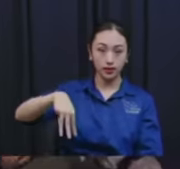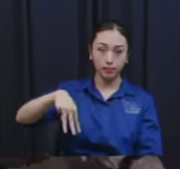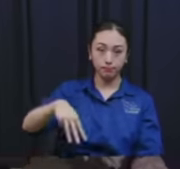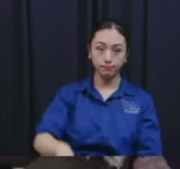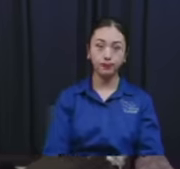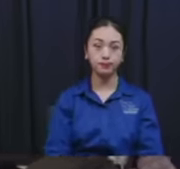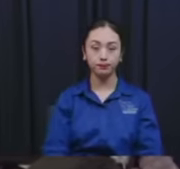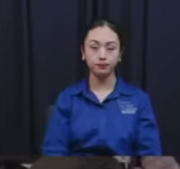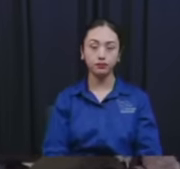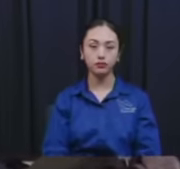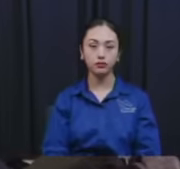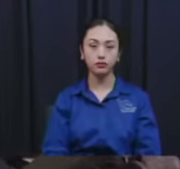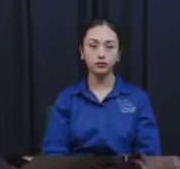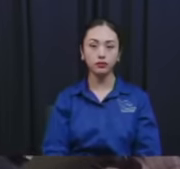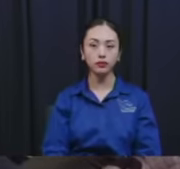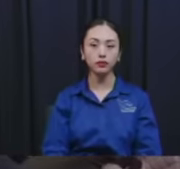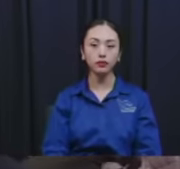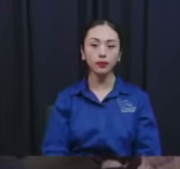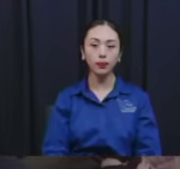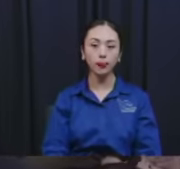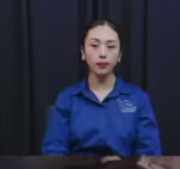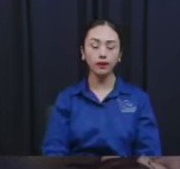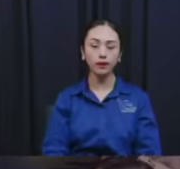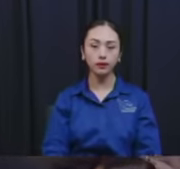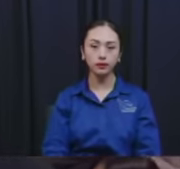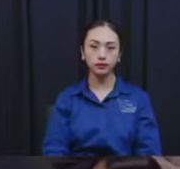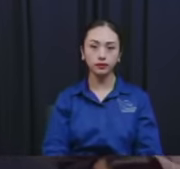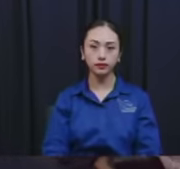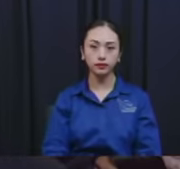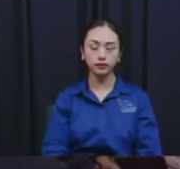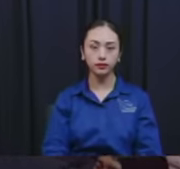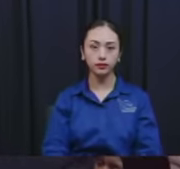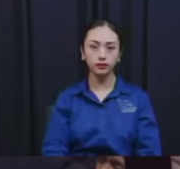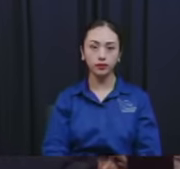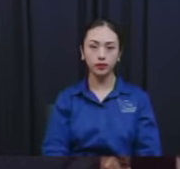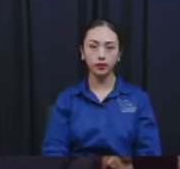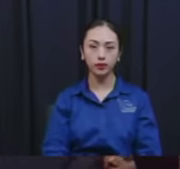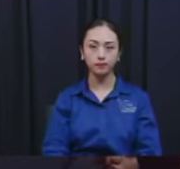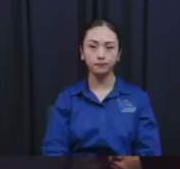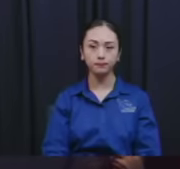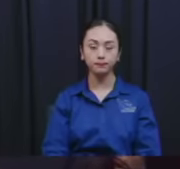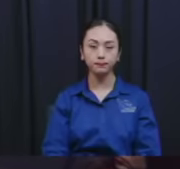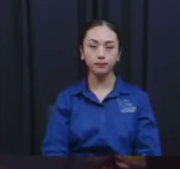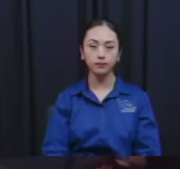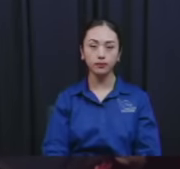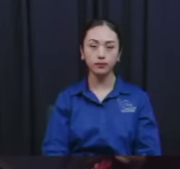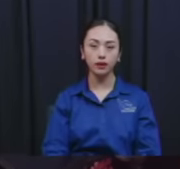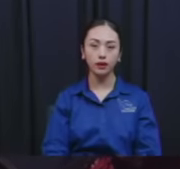Sergio que hace mucho rato que no hace ejercicio y que se le